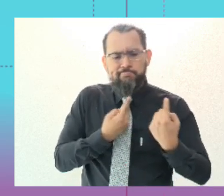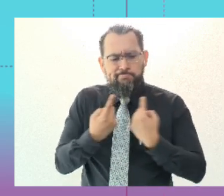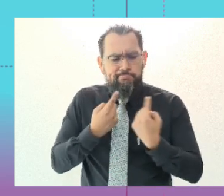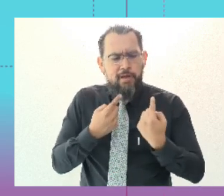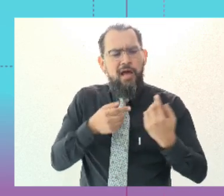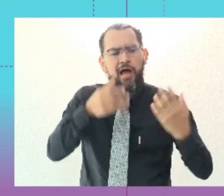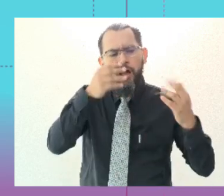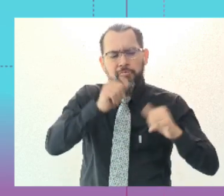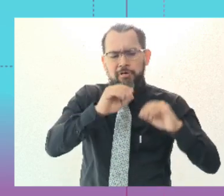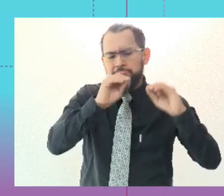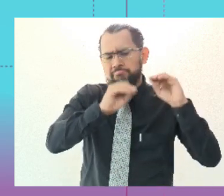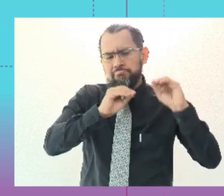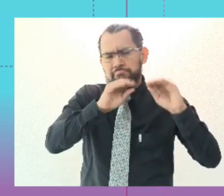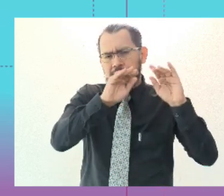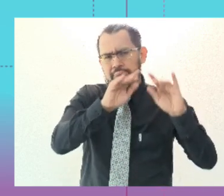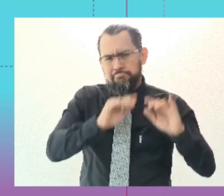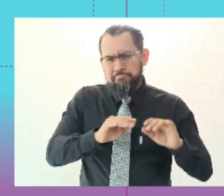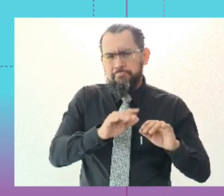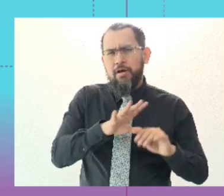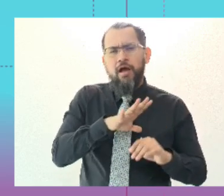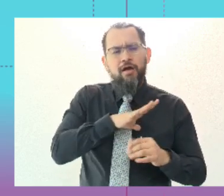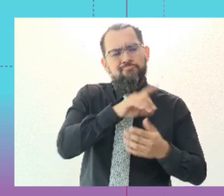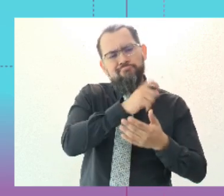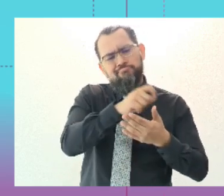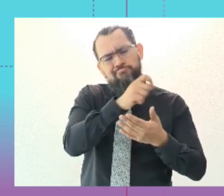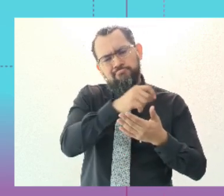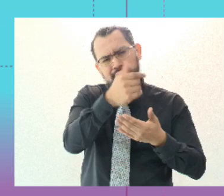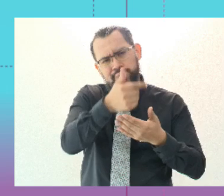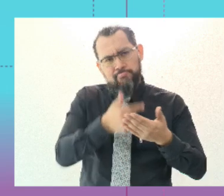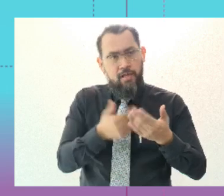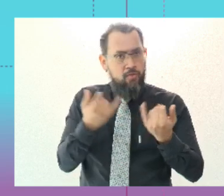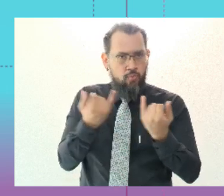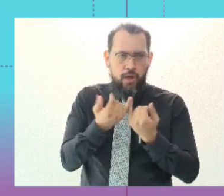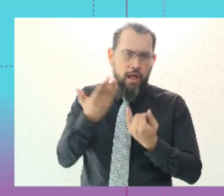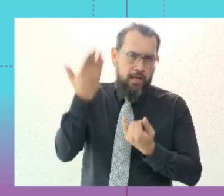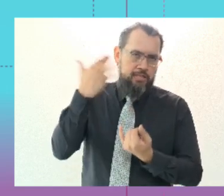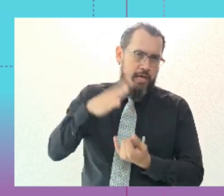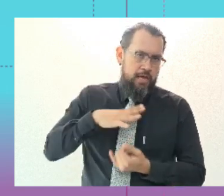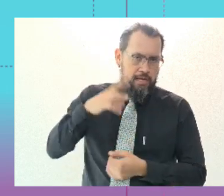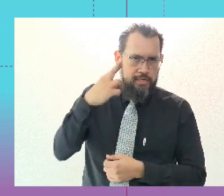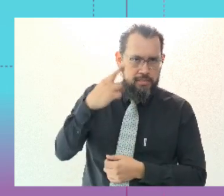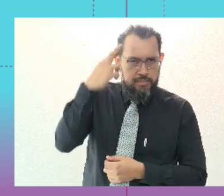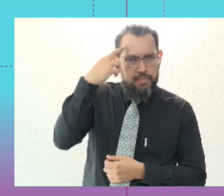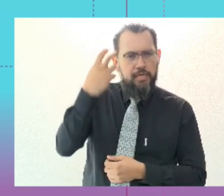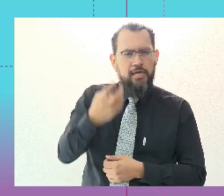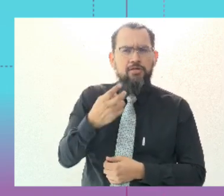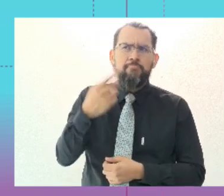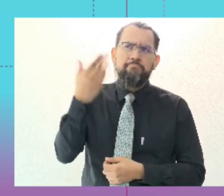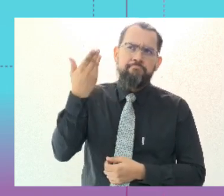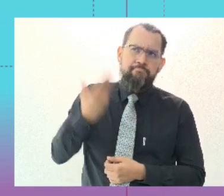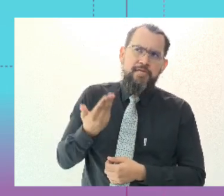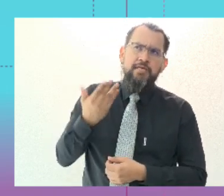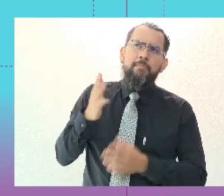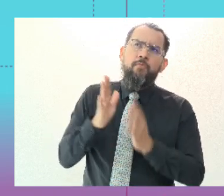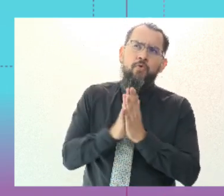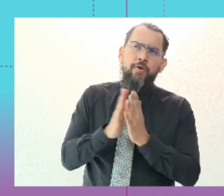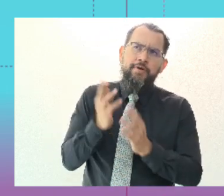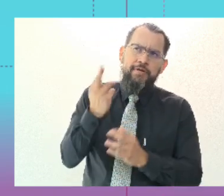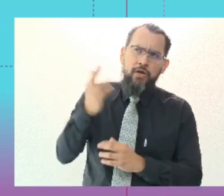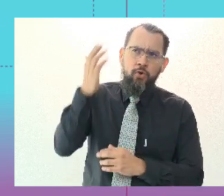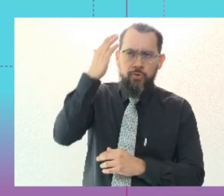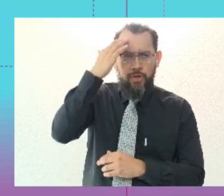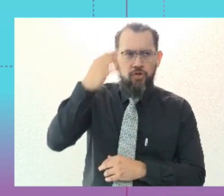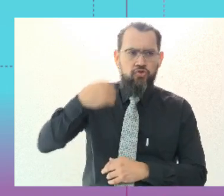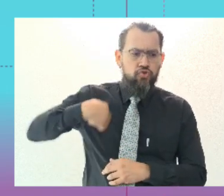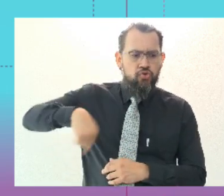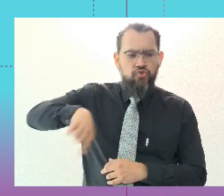Libertades que vincula al entonces monarca para que se reconozcan principalmente derechos de